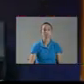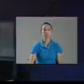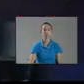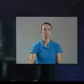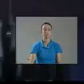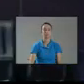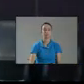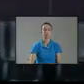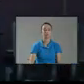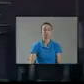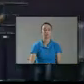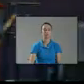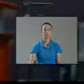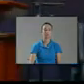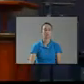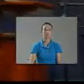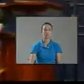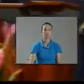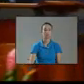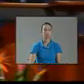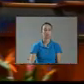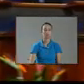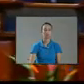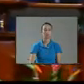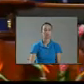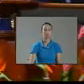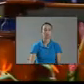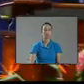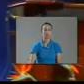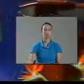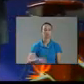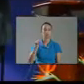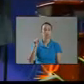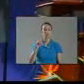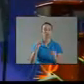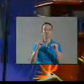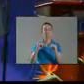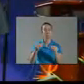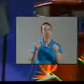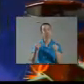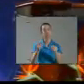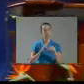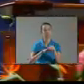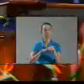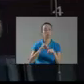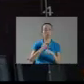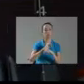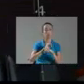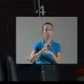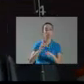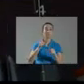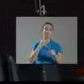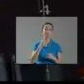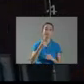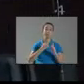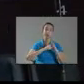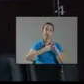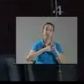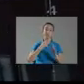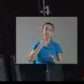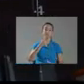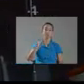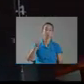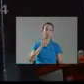que le irá más o menos. Que de repente le va a ir bien.